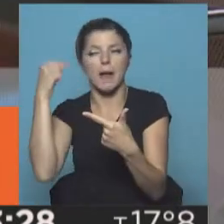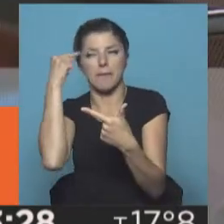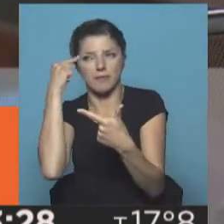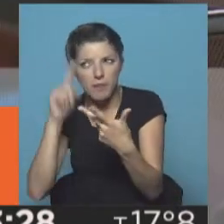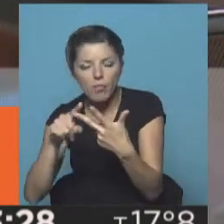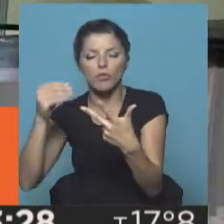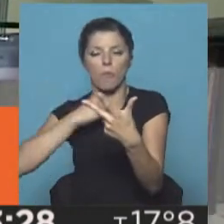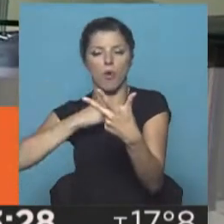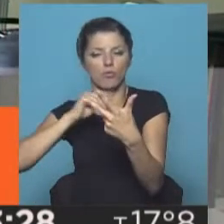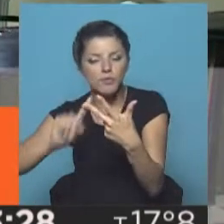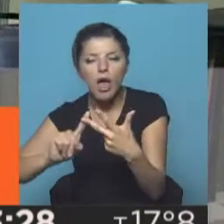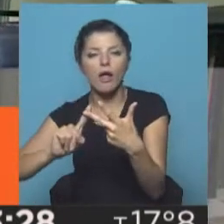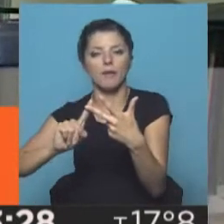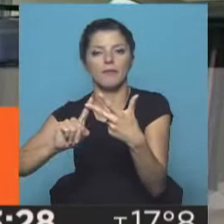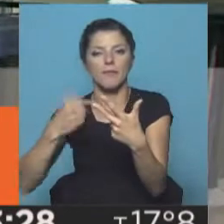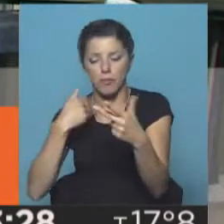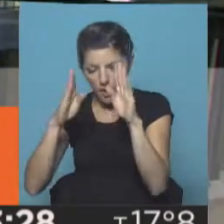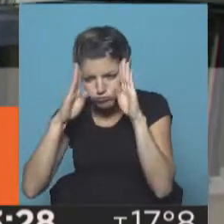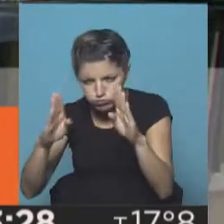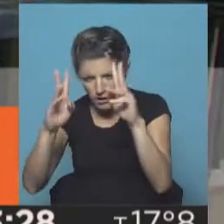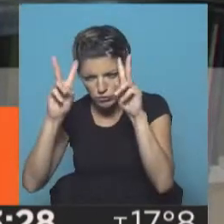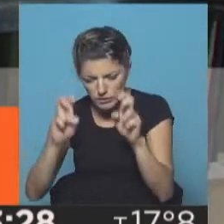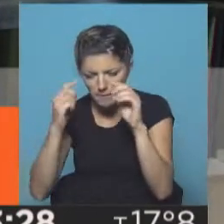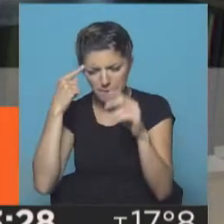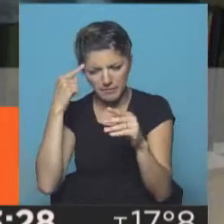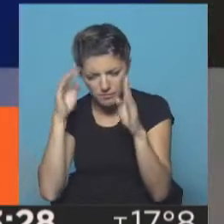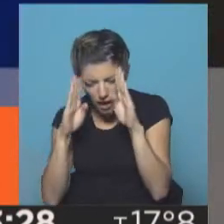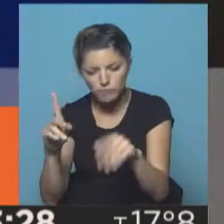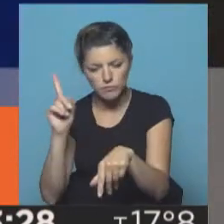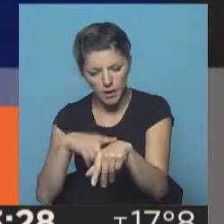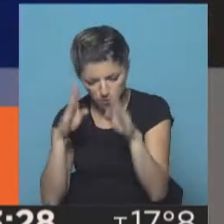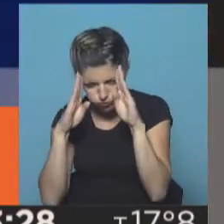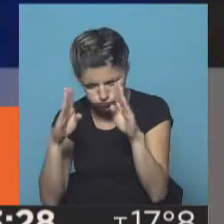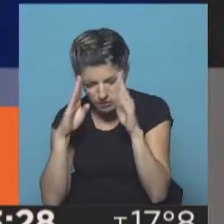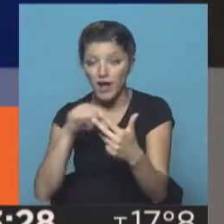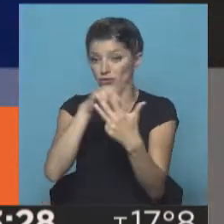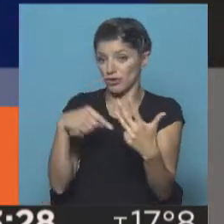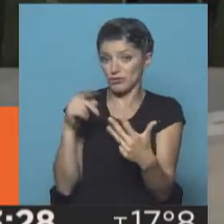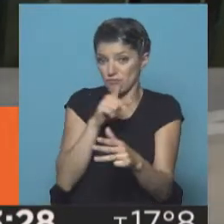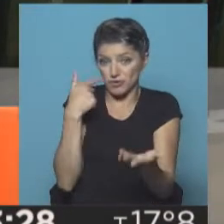la capacidad de concentrarte en un tema, pensarlo, tomarte un tiempo y después decidir. El comandante en jefe no se